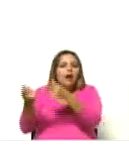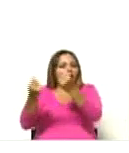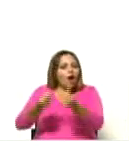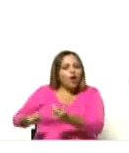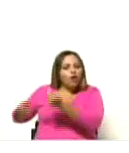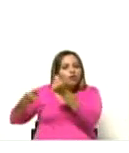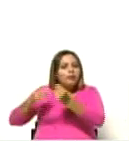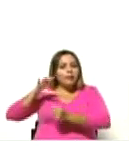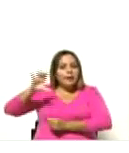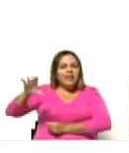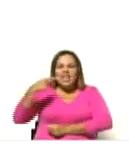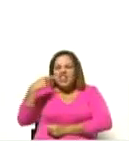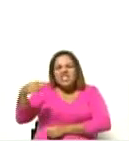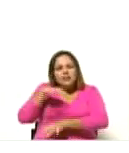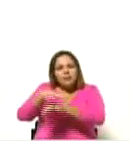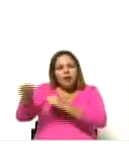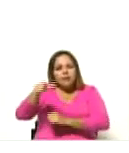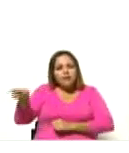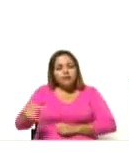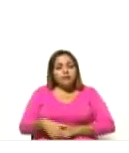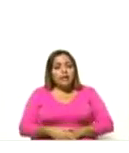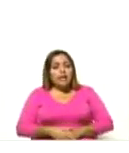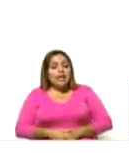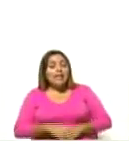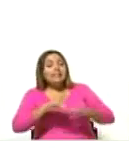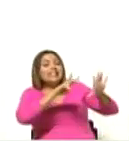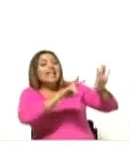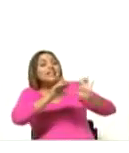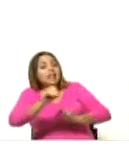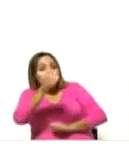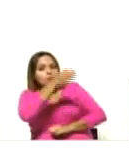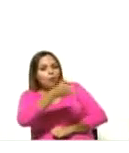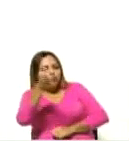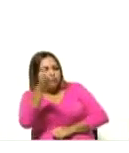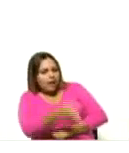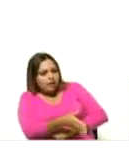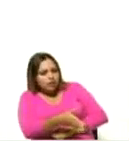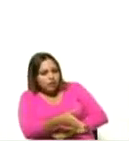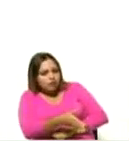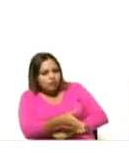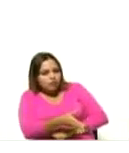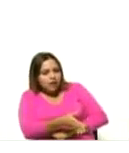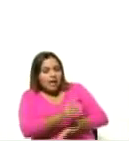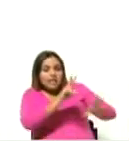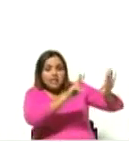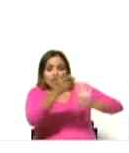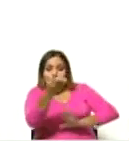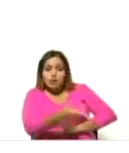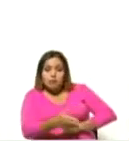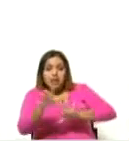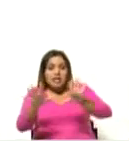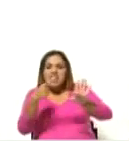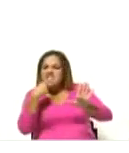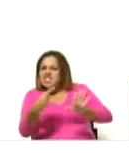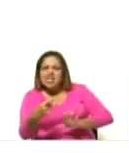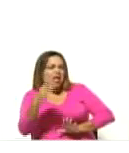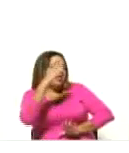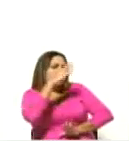del país? ¿Qué dice la gente? El 70%, 7 de cada 10 venezolanos no confía en